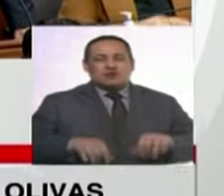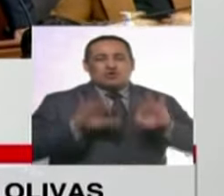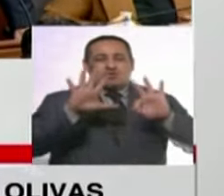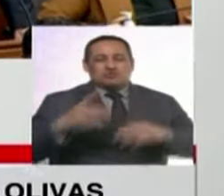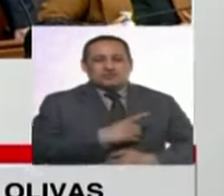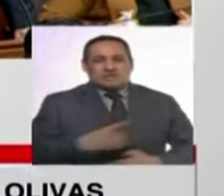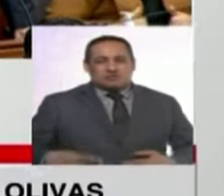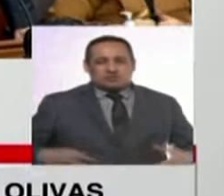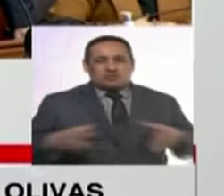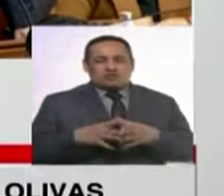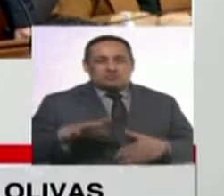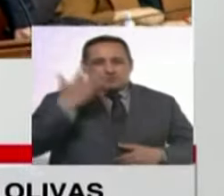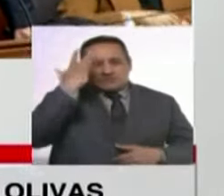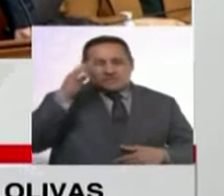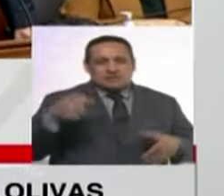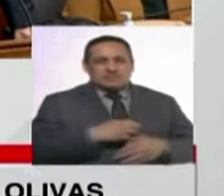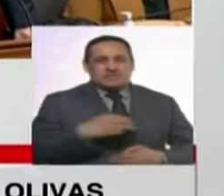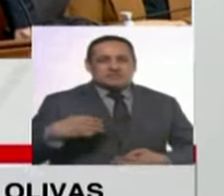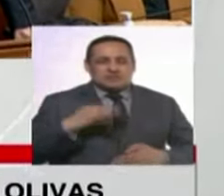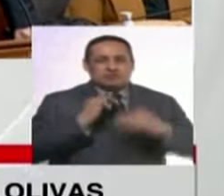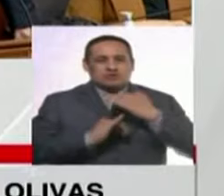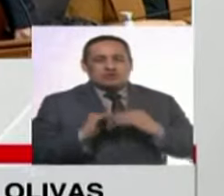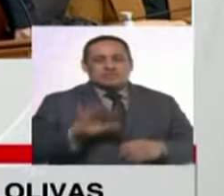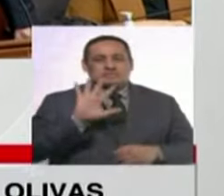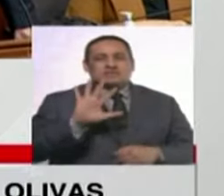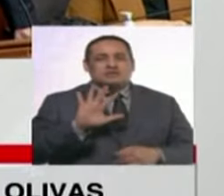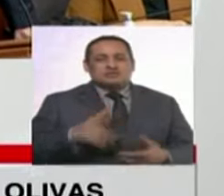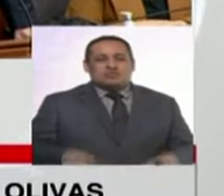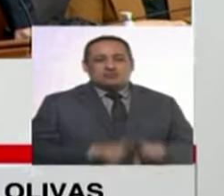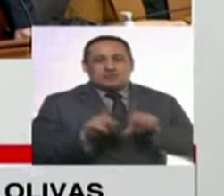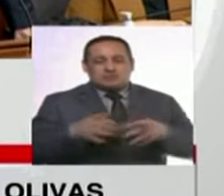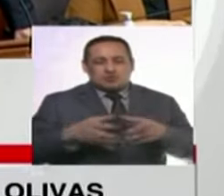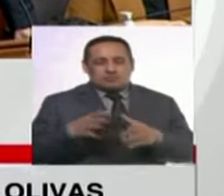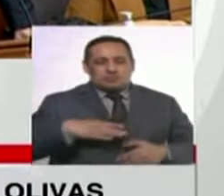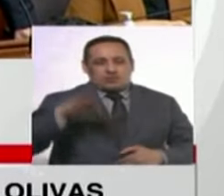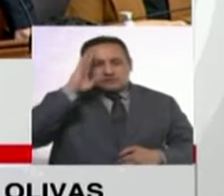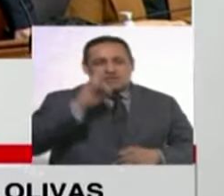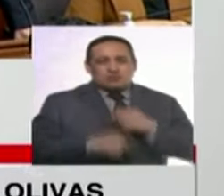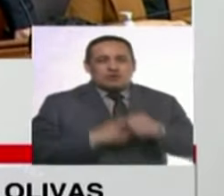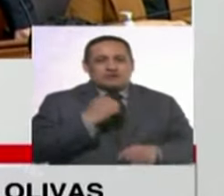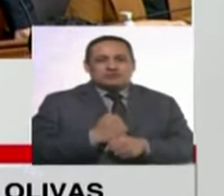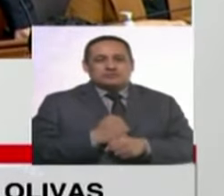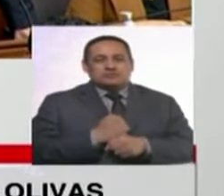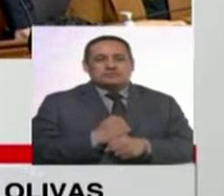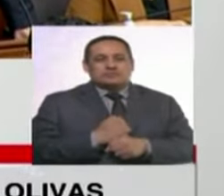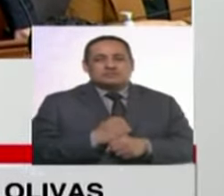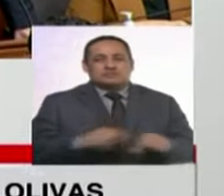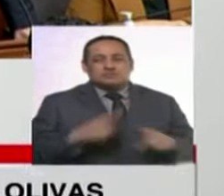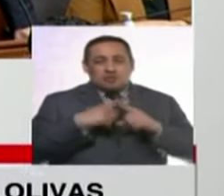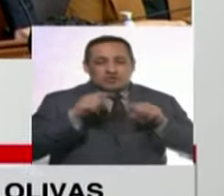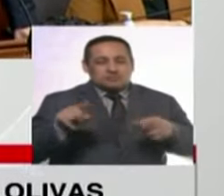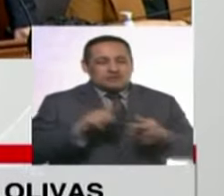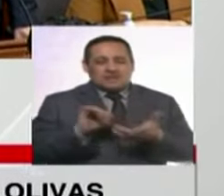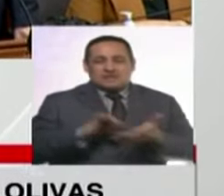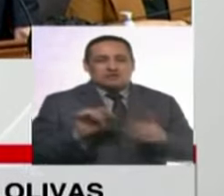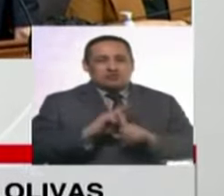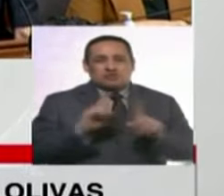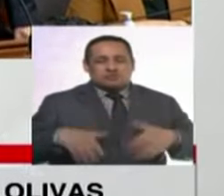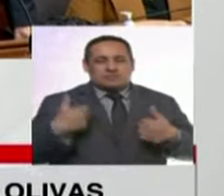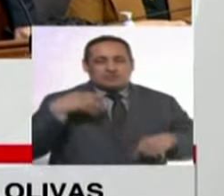directores de inteligencia del Ministerio de interior y cinco de la policía de un año por eso que no se puede